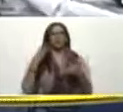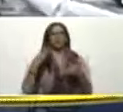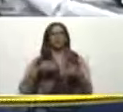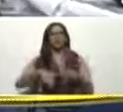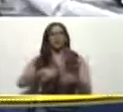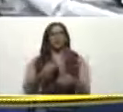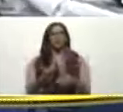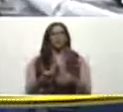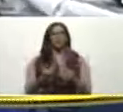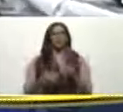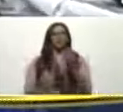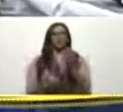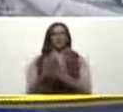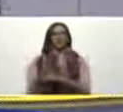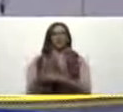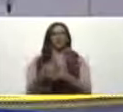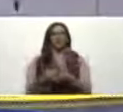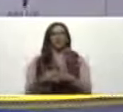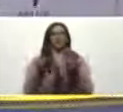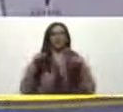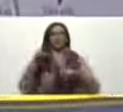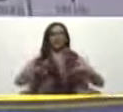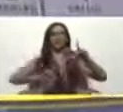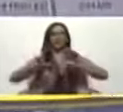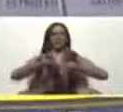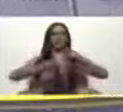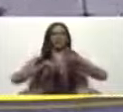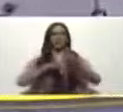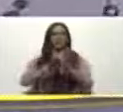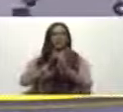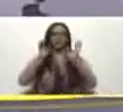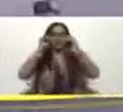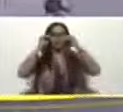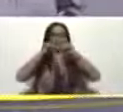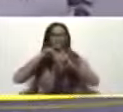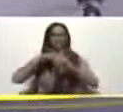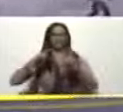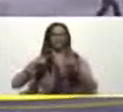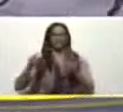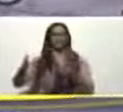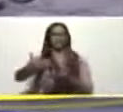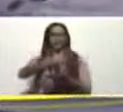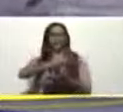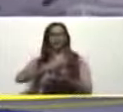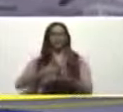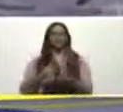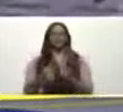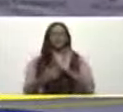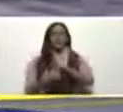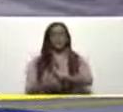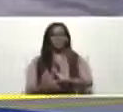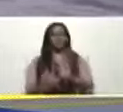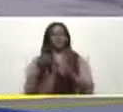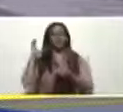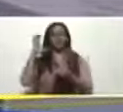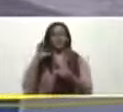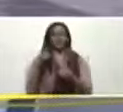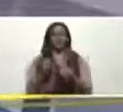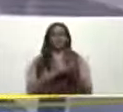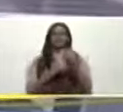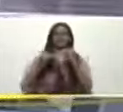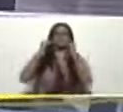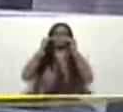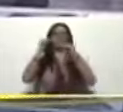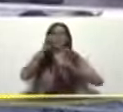poder inaugurar este laboratorio avanzado de microscopía electrónica de barrido que pone al país en la vanguardia en la ciencia